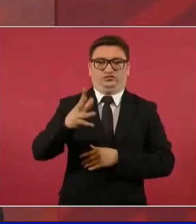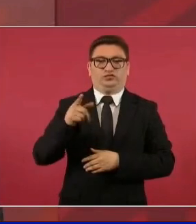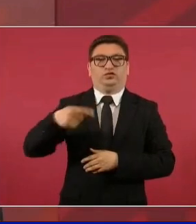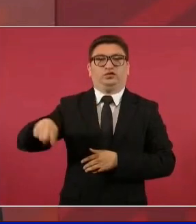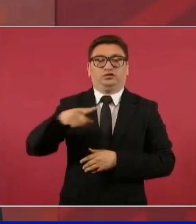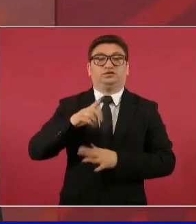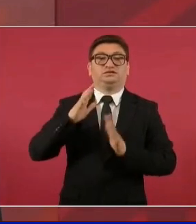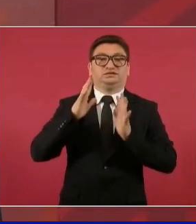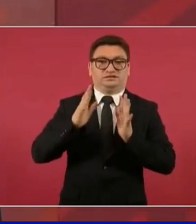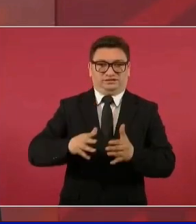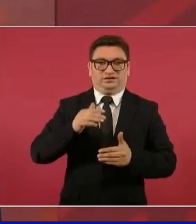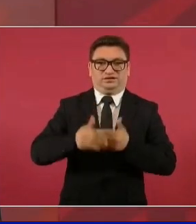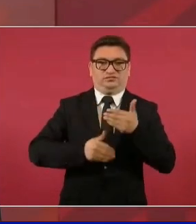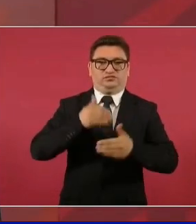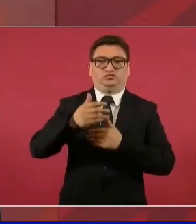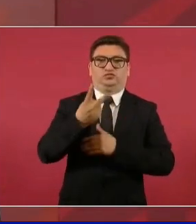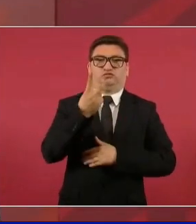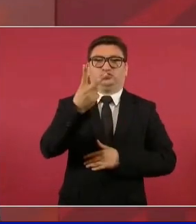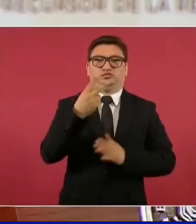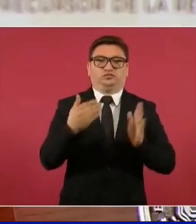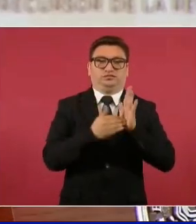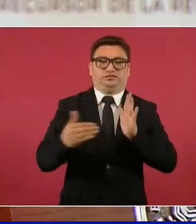estamos llegando a